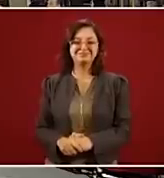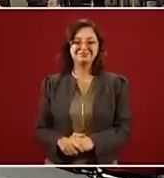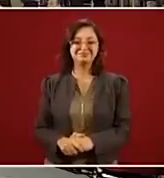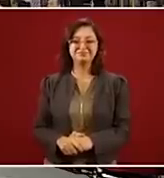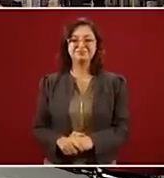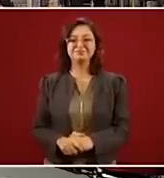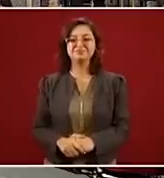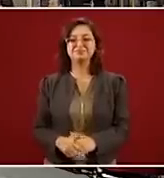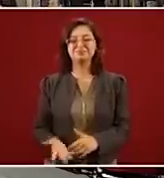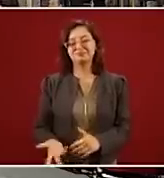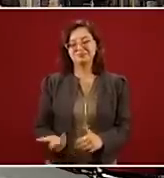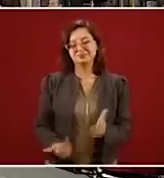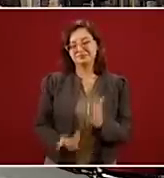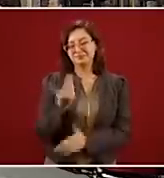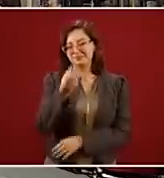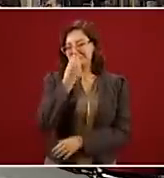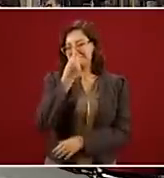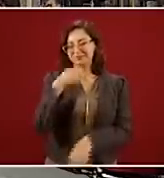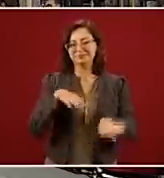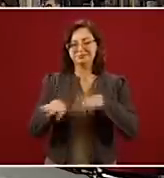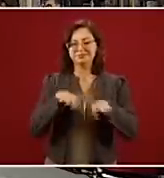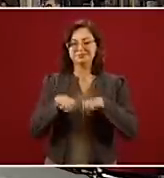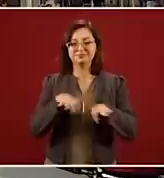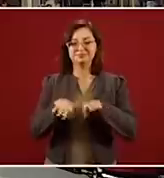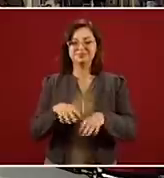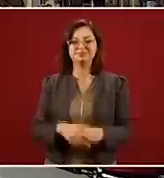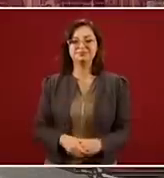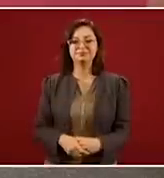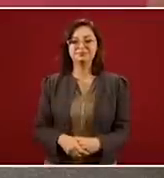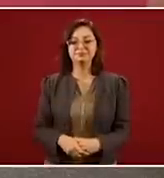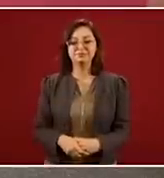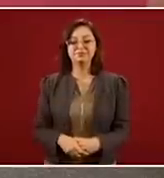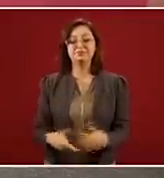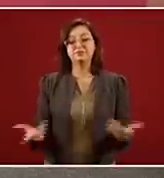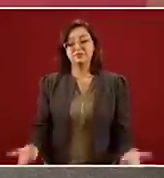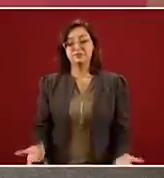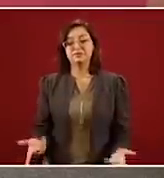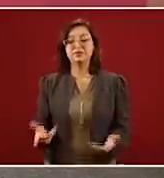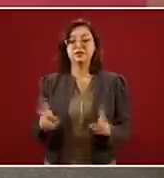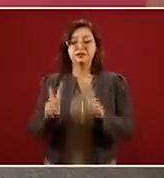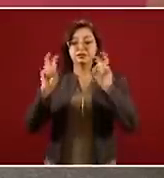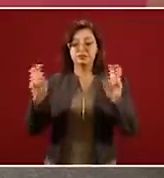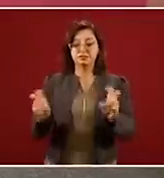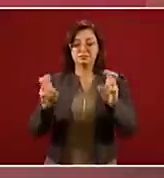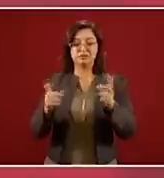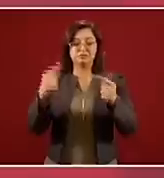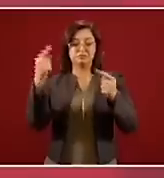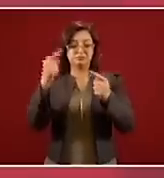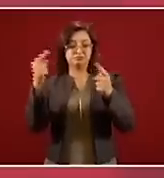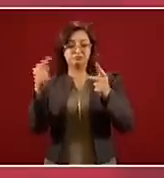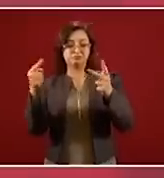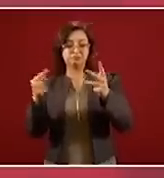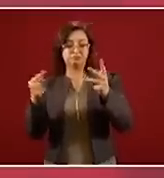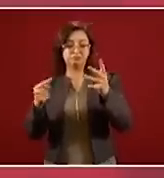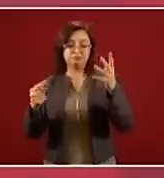un desayuno de trabajo. Entonces, y va a llevar tiempo porque son varios temas que se fueron